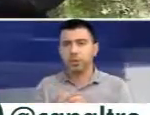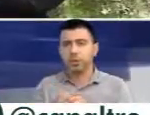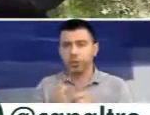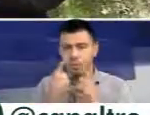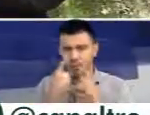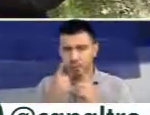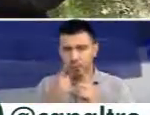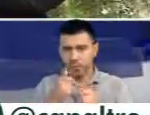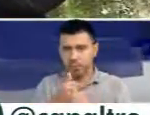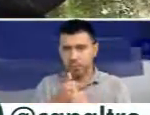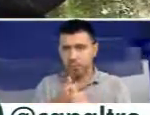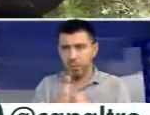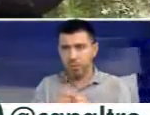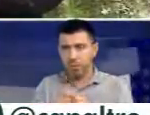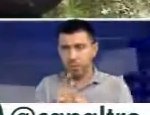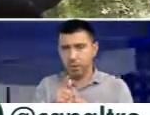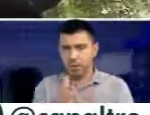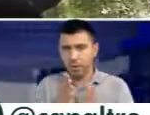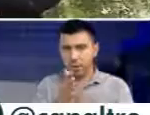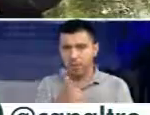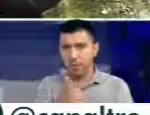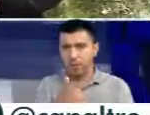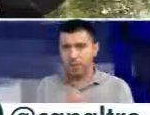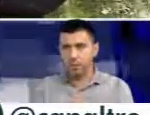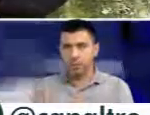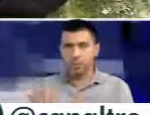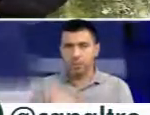por el momento es todo regreso con ustedes a estudio